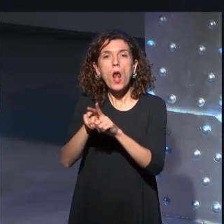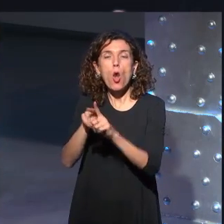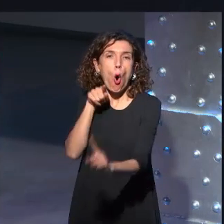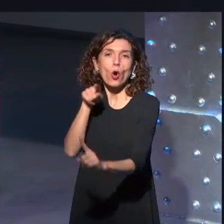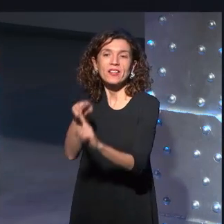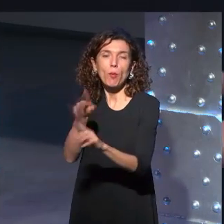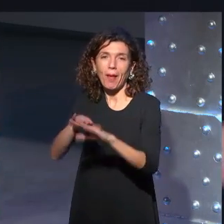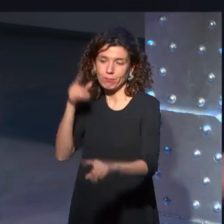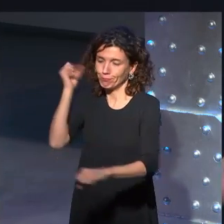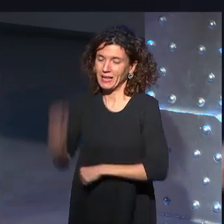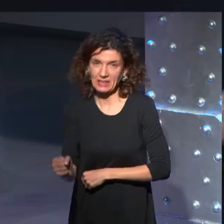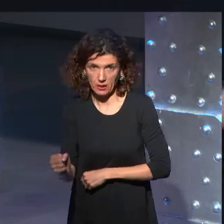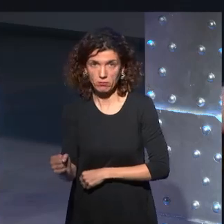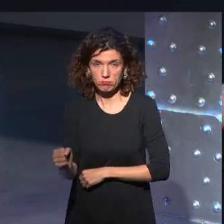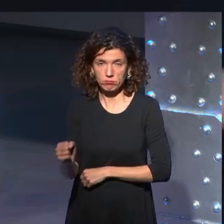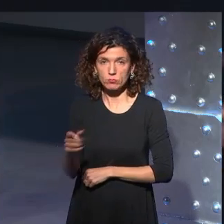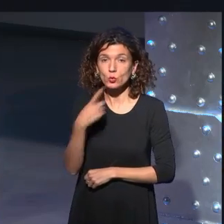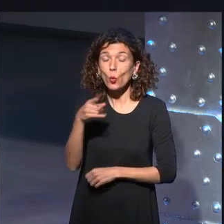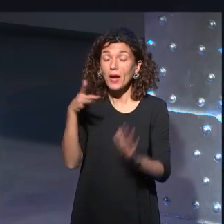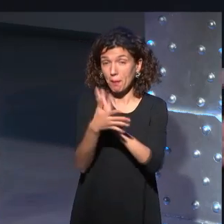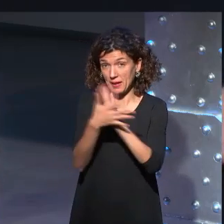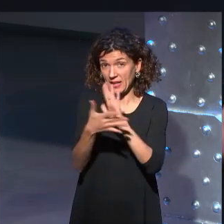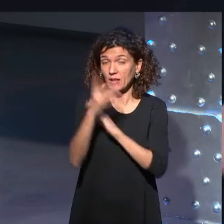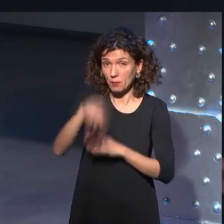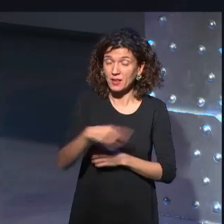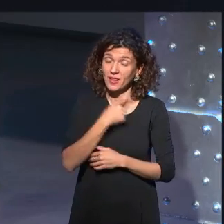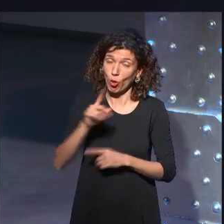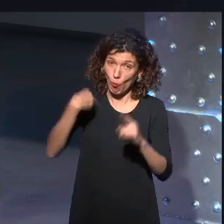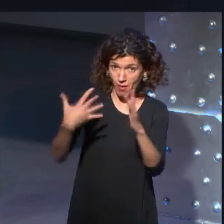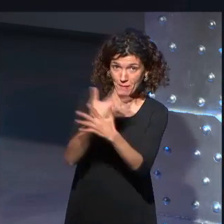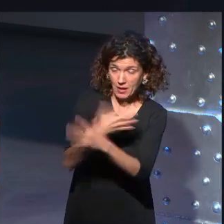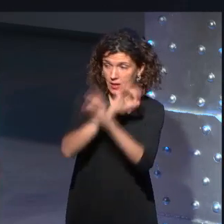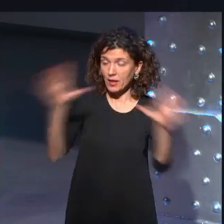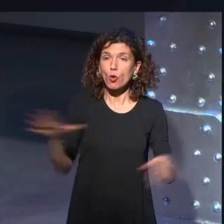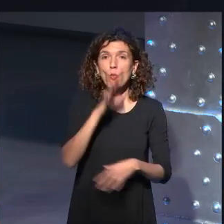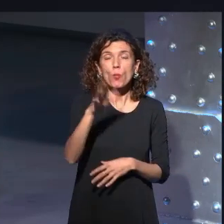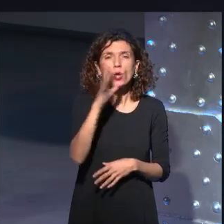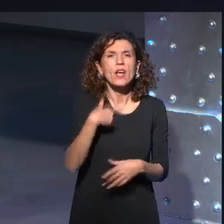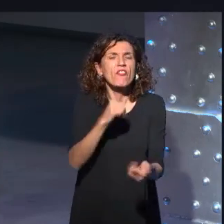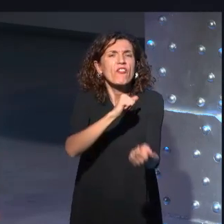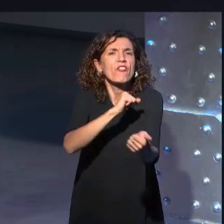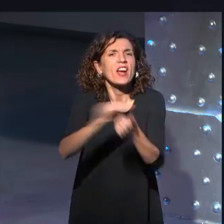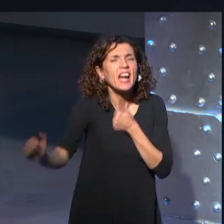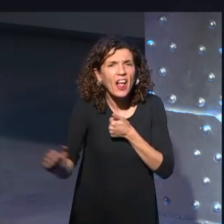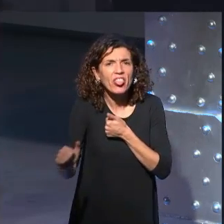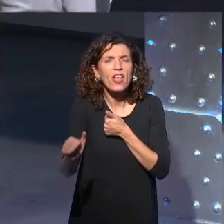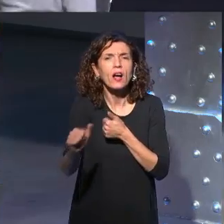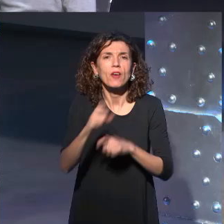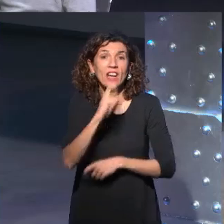a matar, y el tipo no lo puede matar. Y como tú explicas, y eso sí me gustaría que lo explicaras, ¿por qué la venganza no le